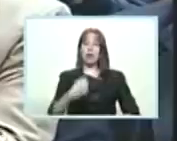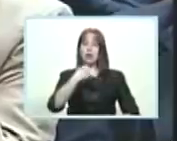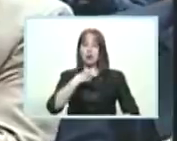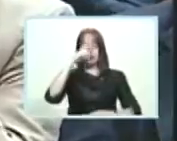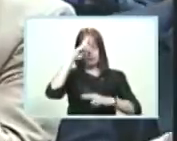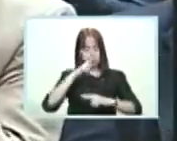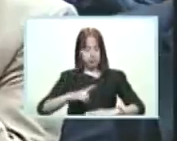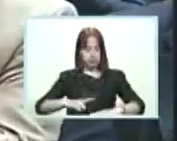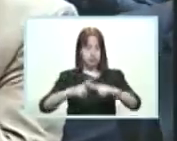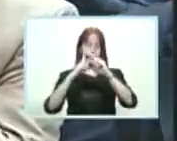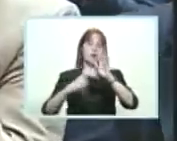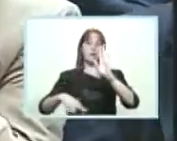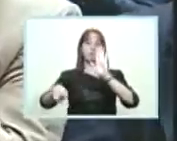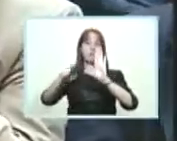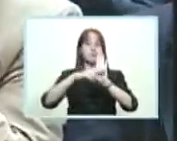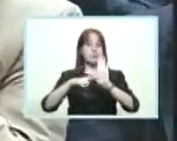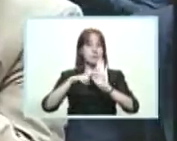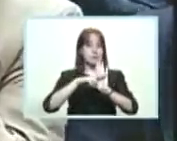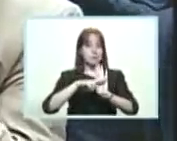ratifico,